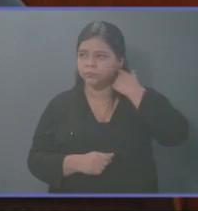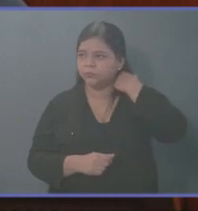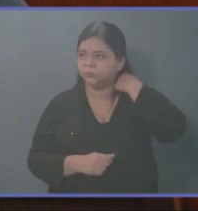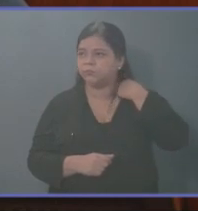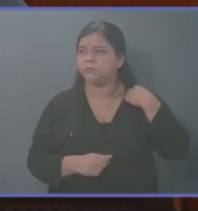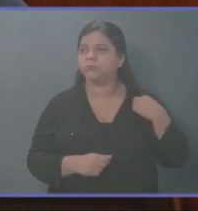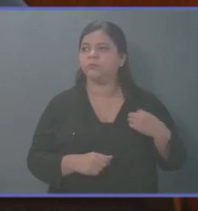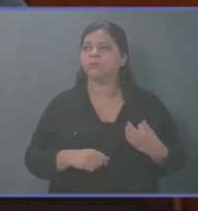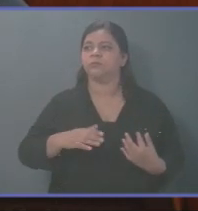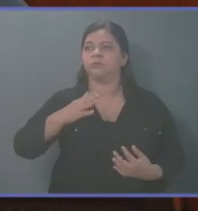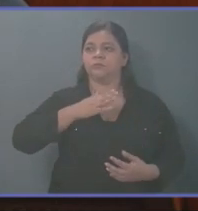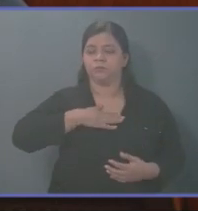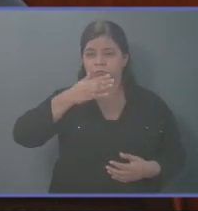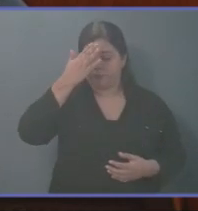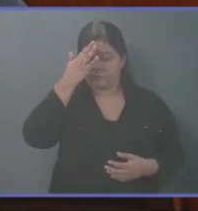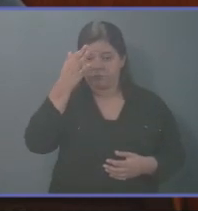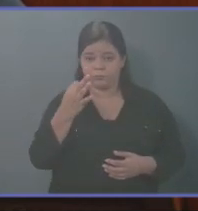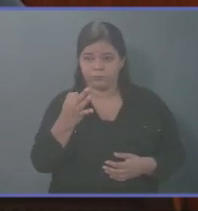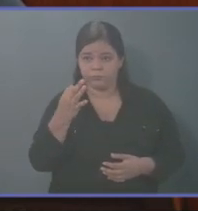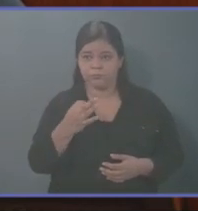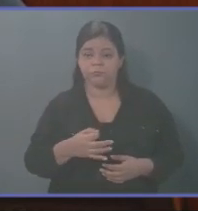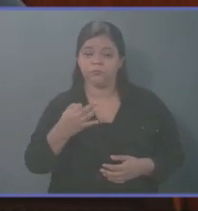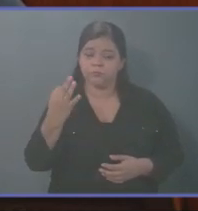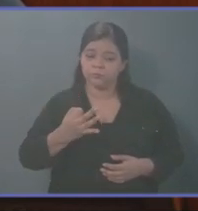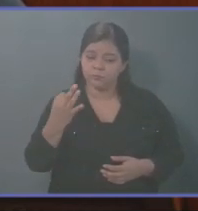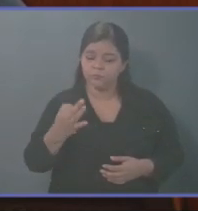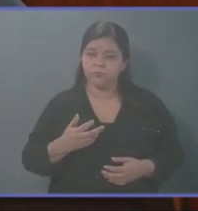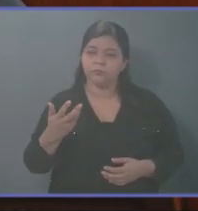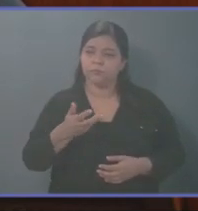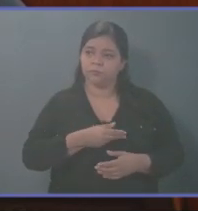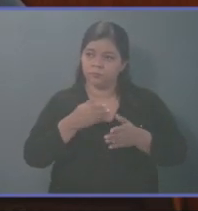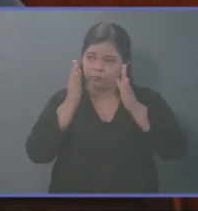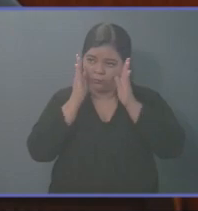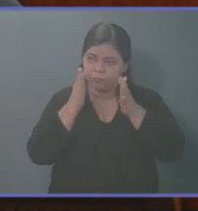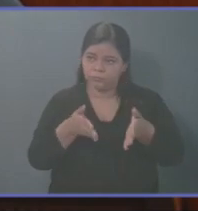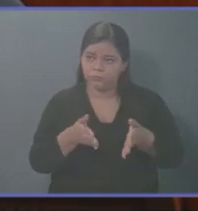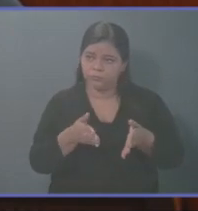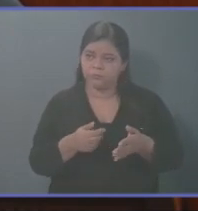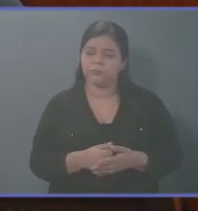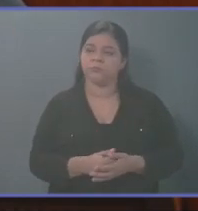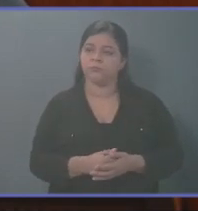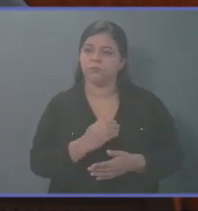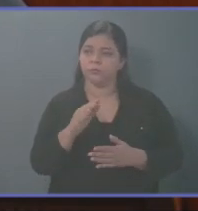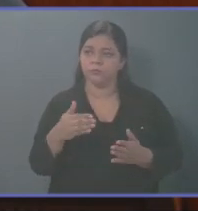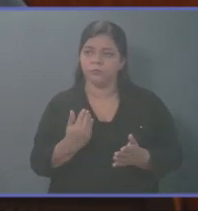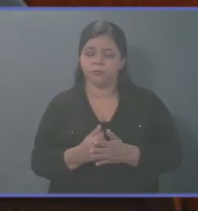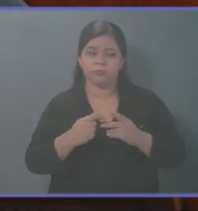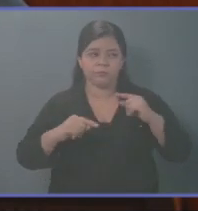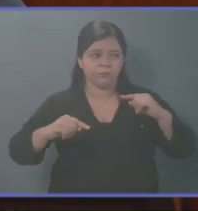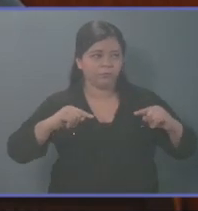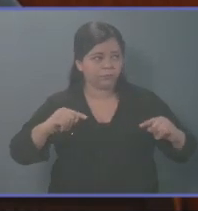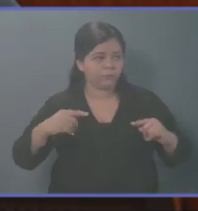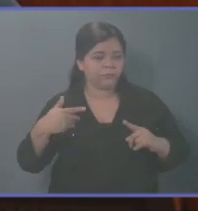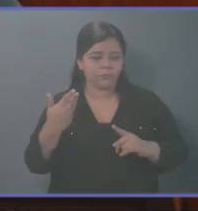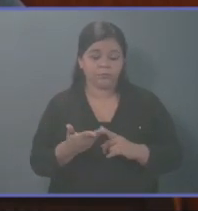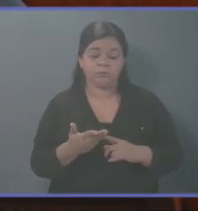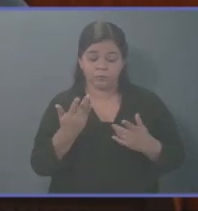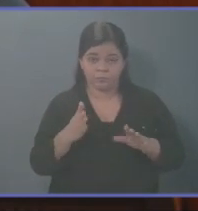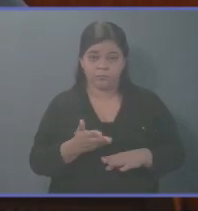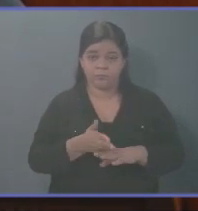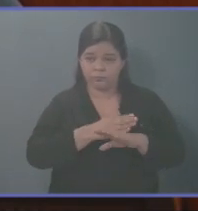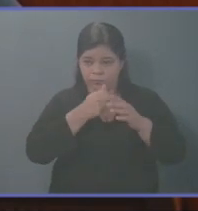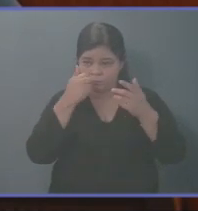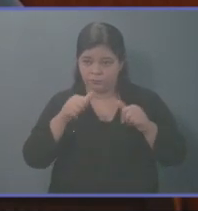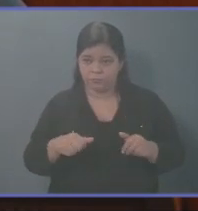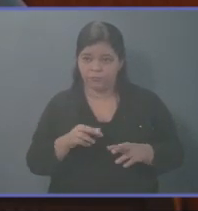creo que debe de ser destinado, y las autoridades deben de destinárselo, de ser aprobado, por